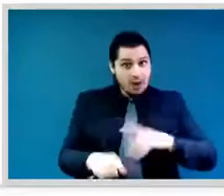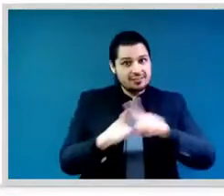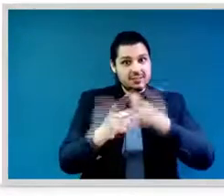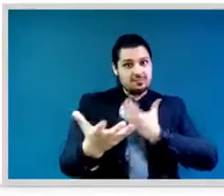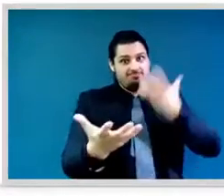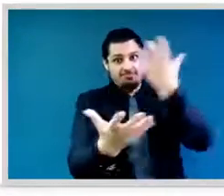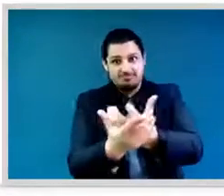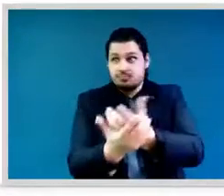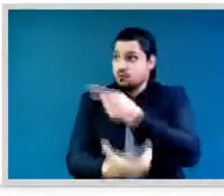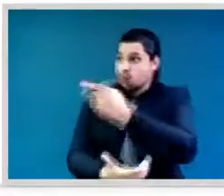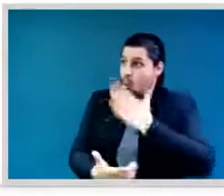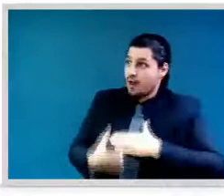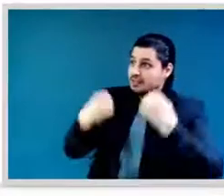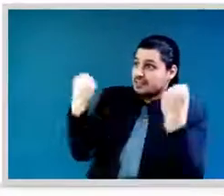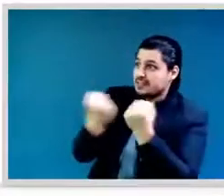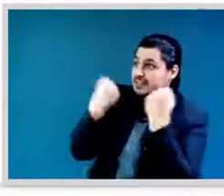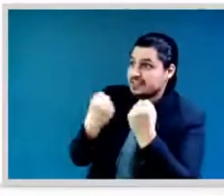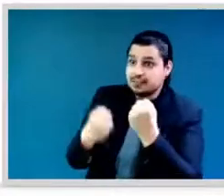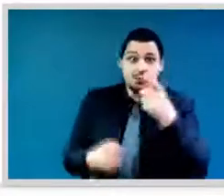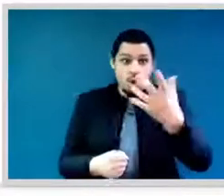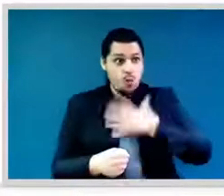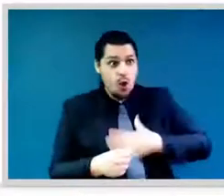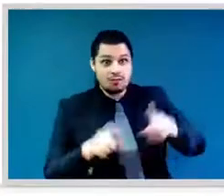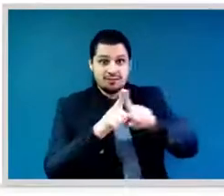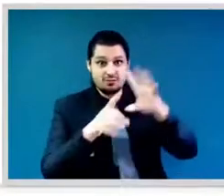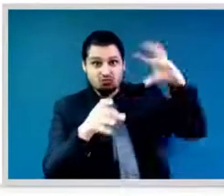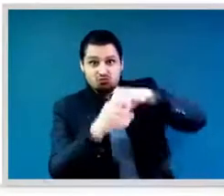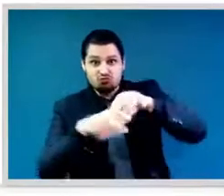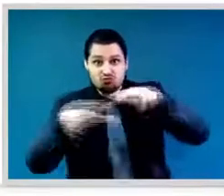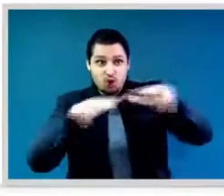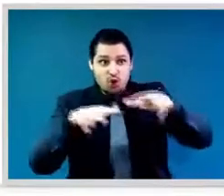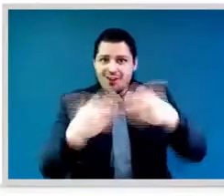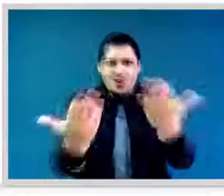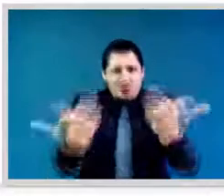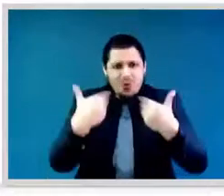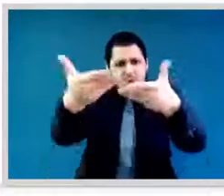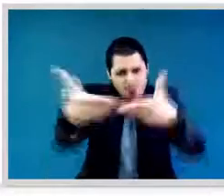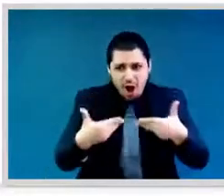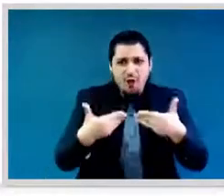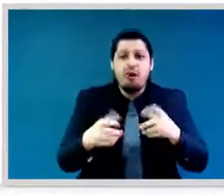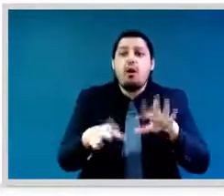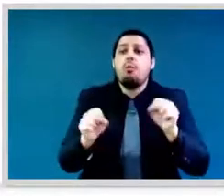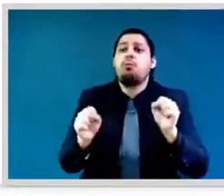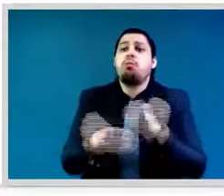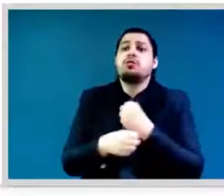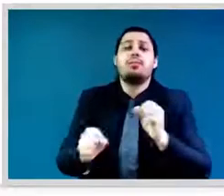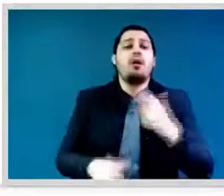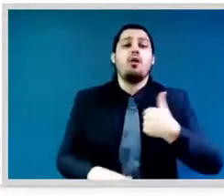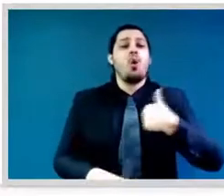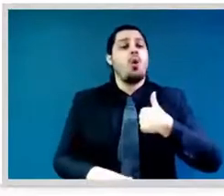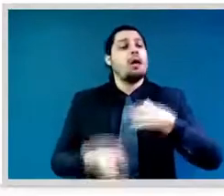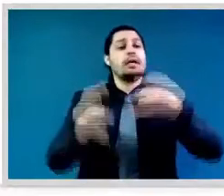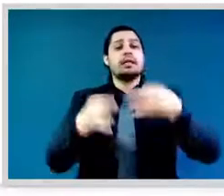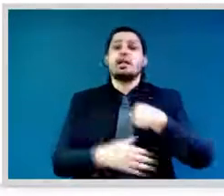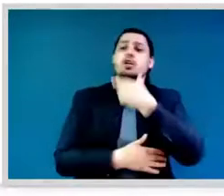incluyentes, porque no podemos seguir ejerciendo las exclusiones que